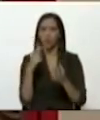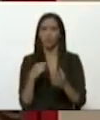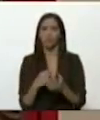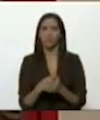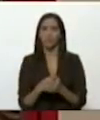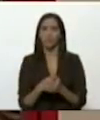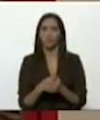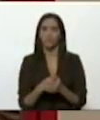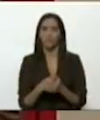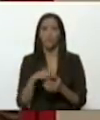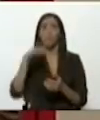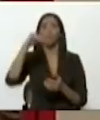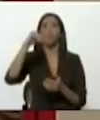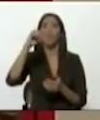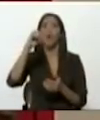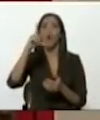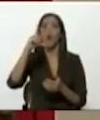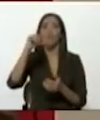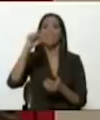Molina.